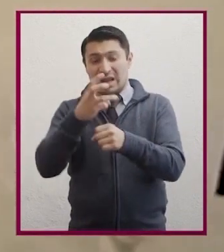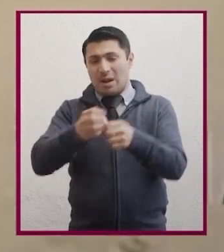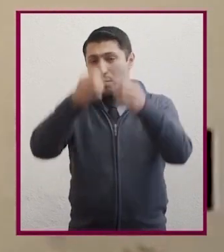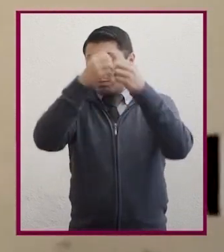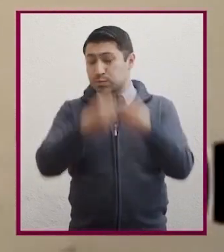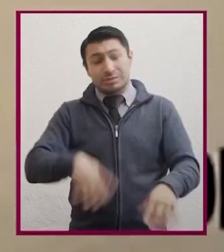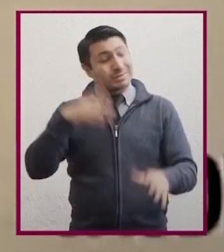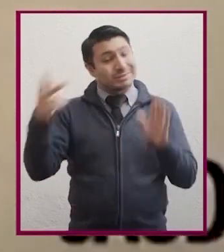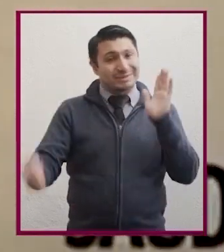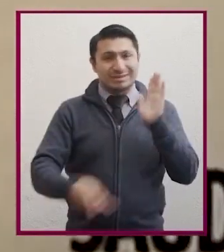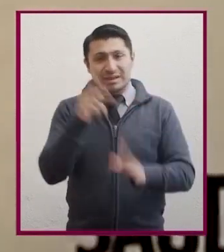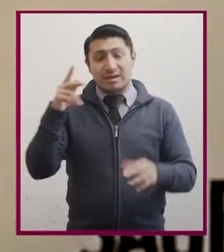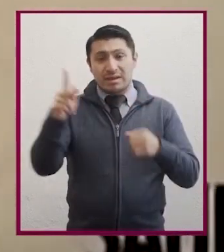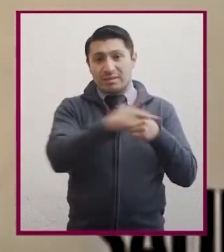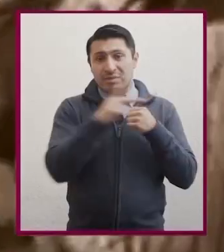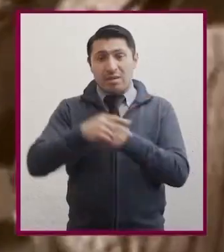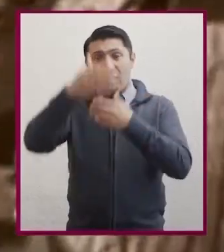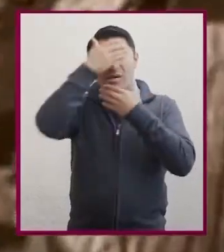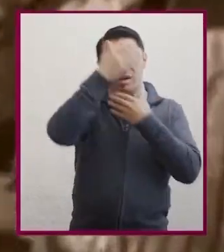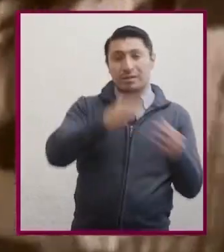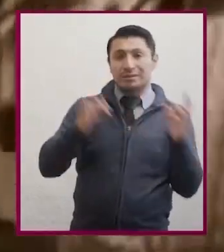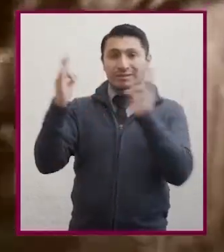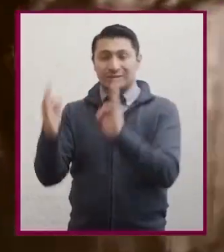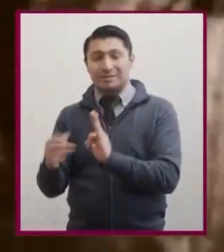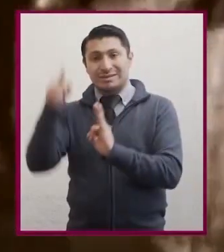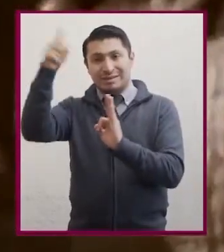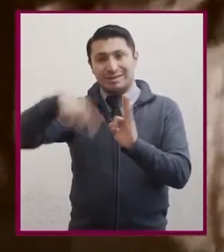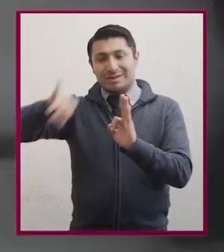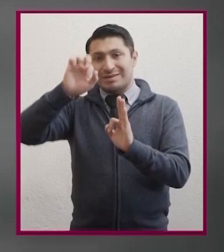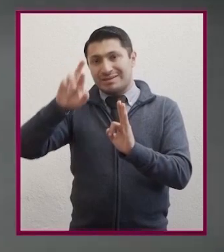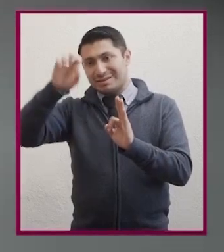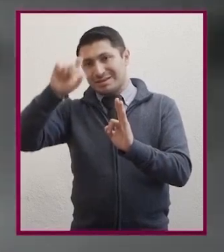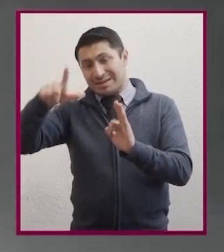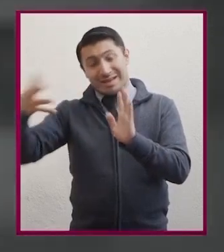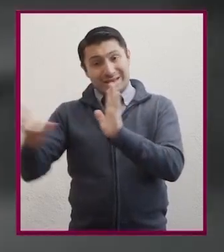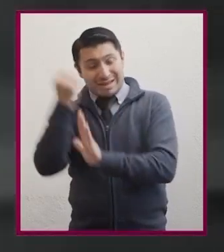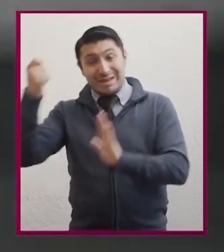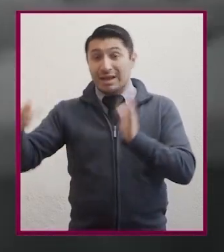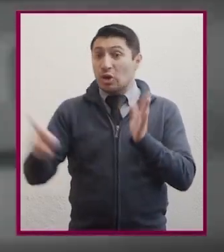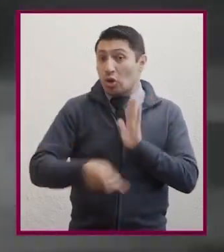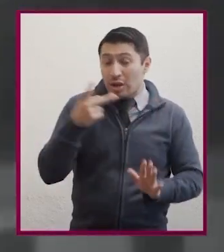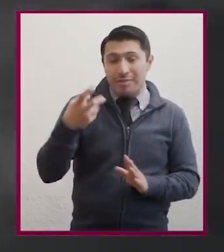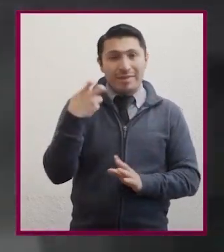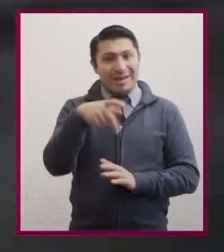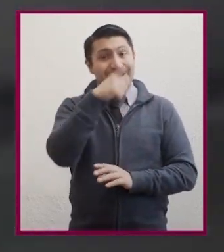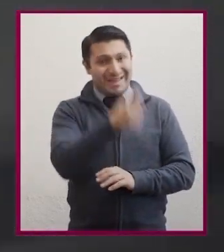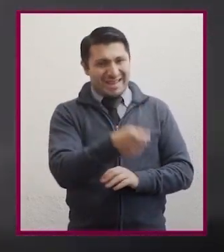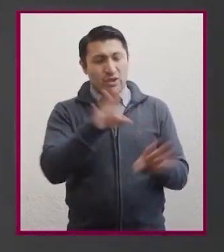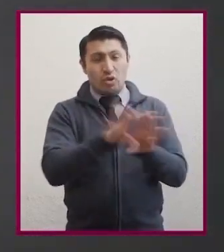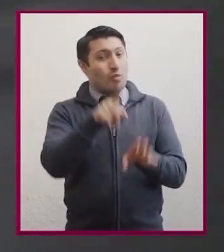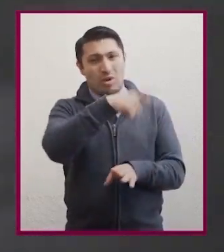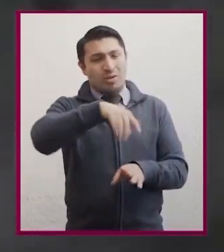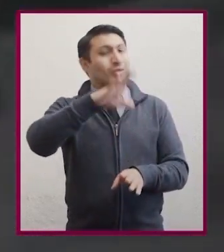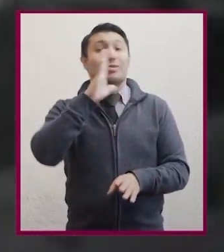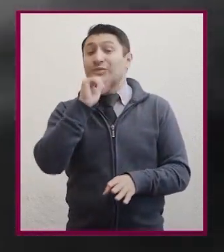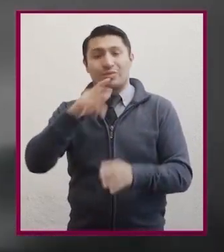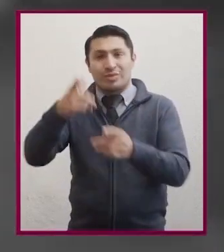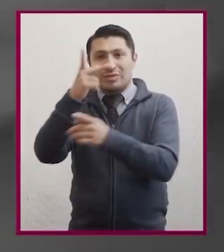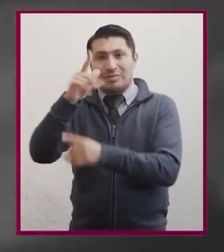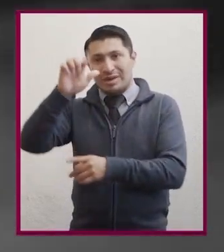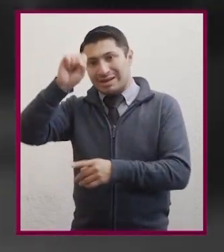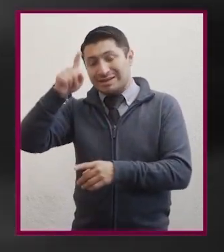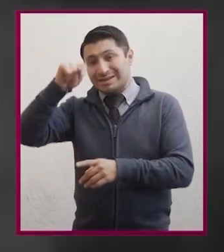derrota sucesiva de los países árabes frente al Estado de Israel, lo cual significó que no eran capaces de liberar a Palestina